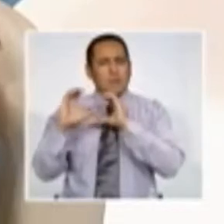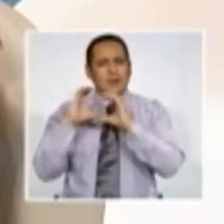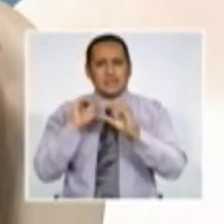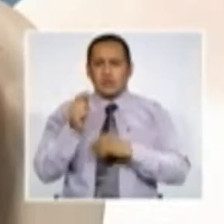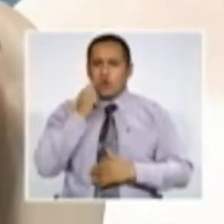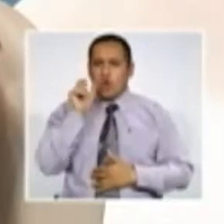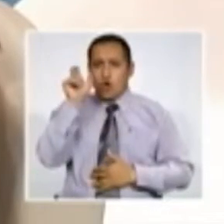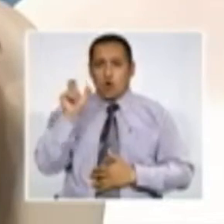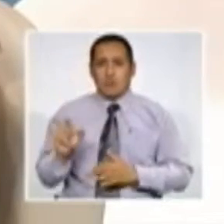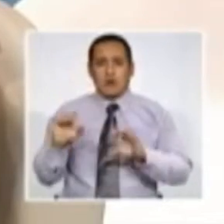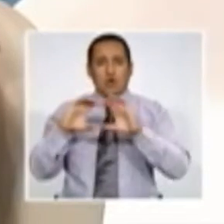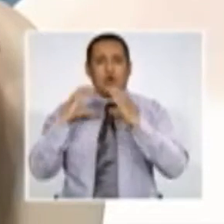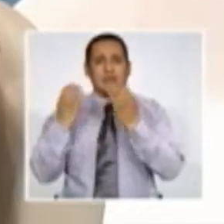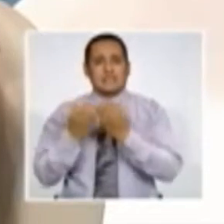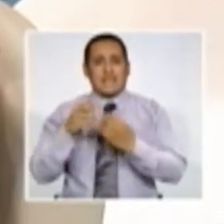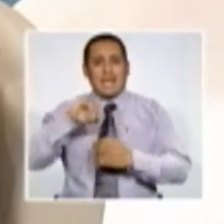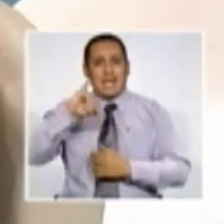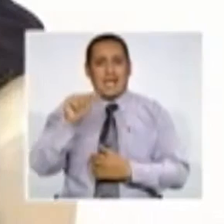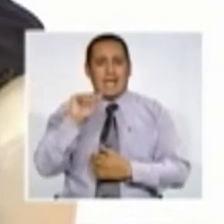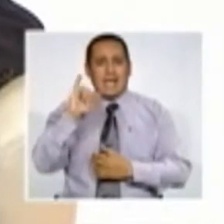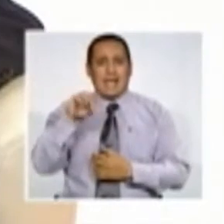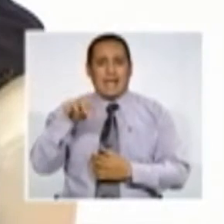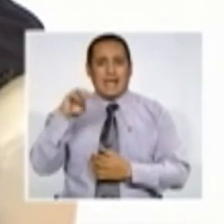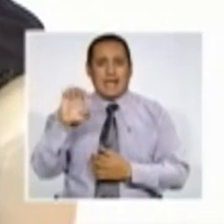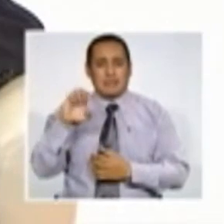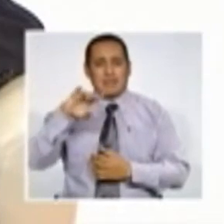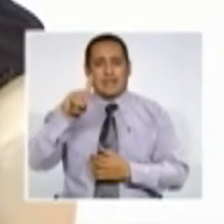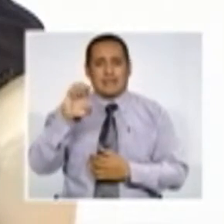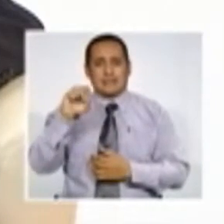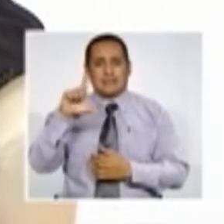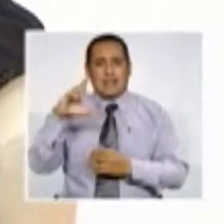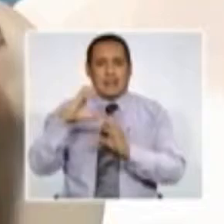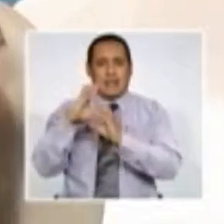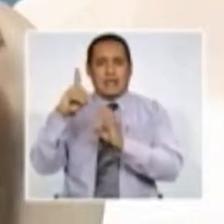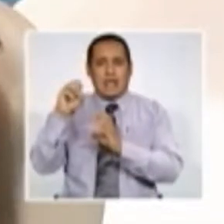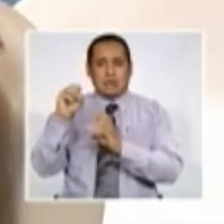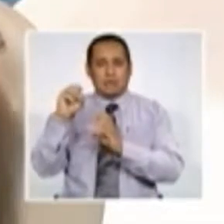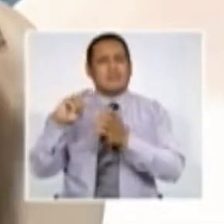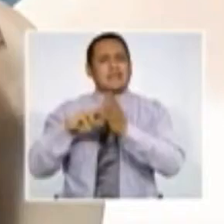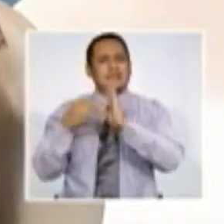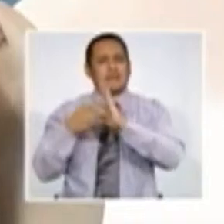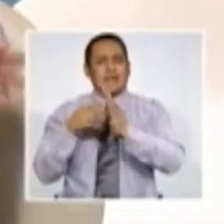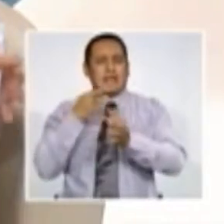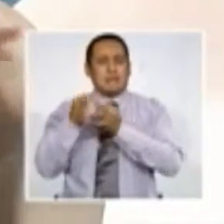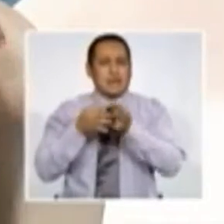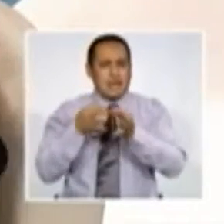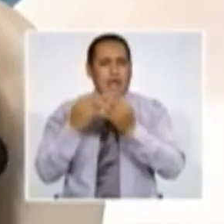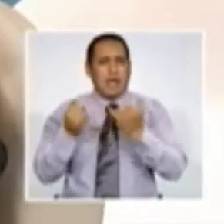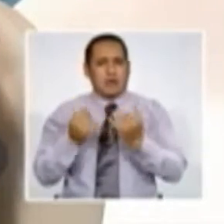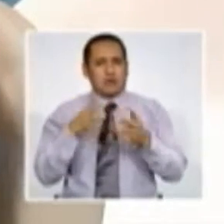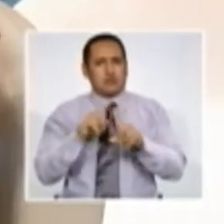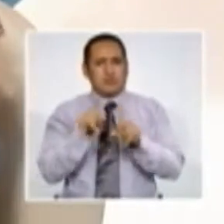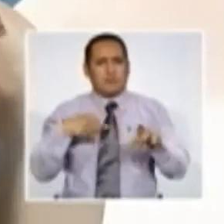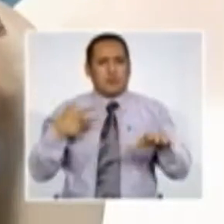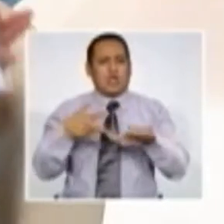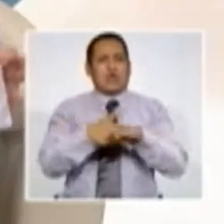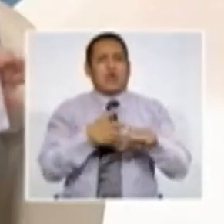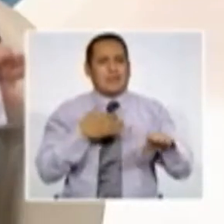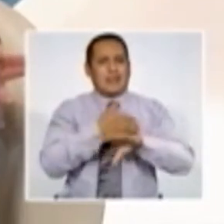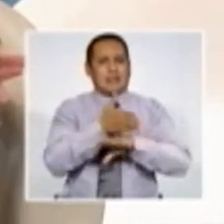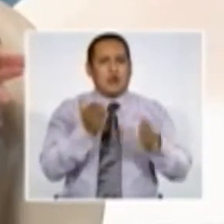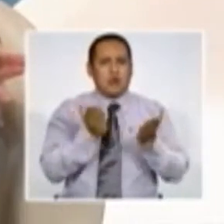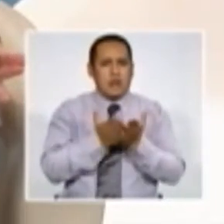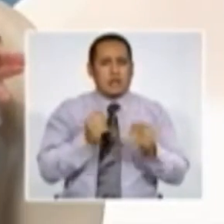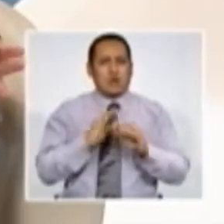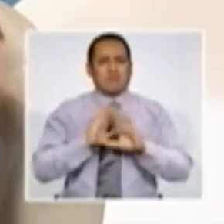Y seguimos conversando con el congresista Delgado sobre que no se puede condicionar, no se puede impedir el ingreso ni las evaluaciones al